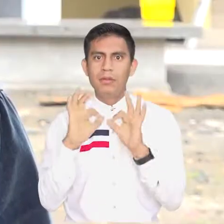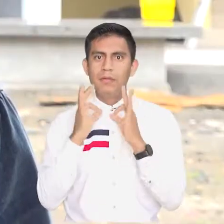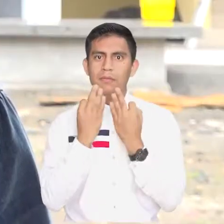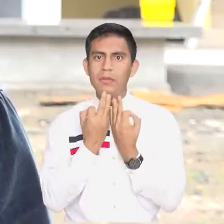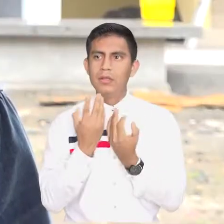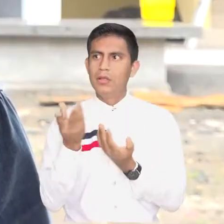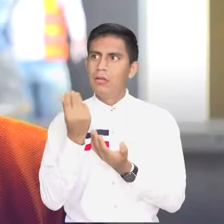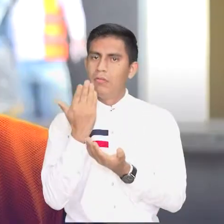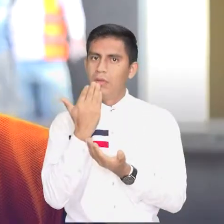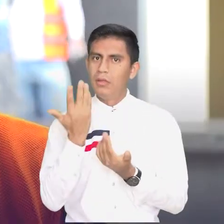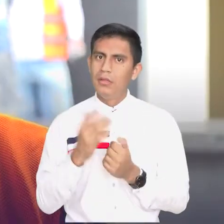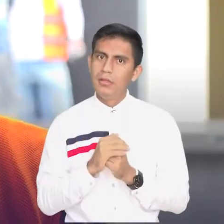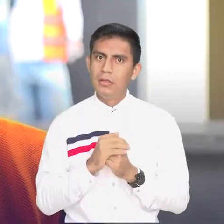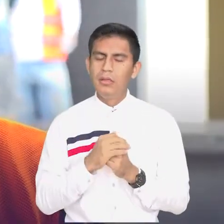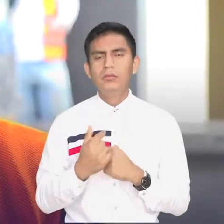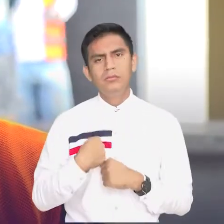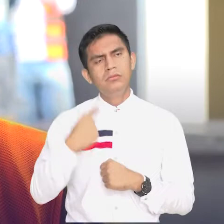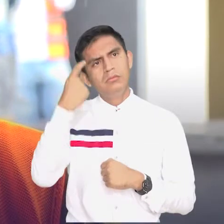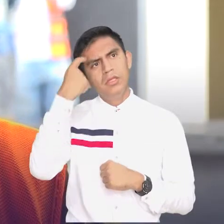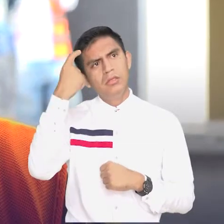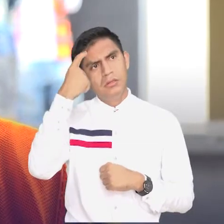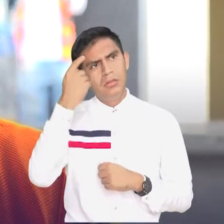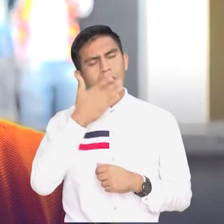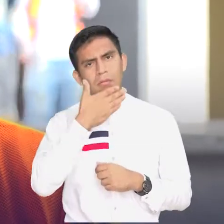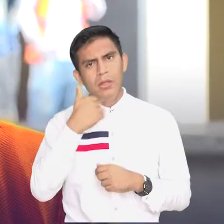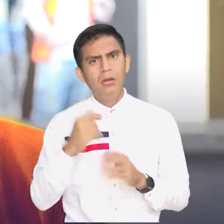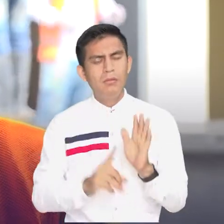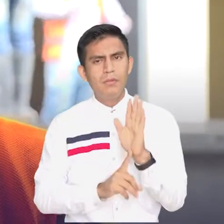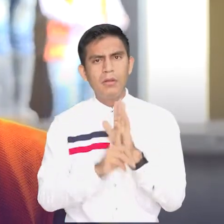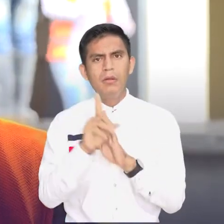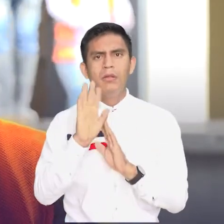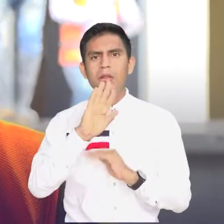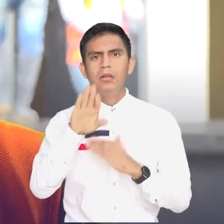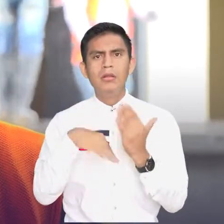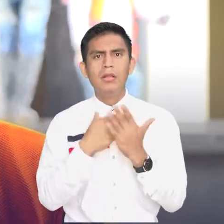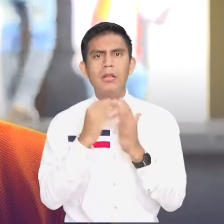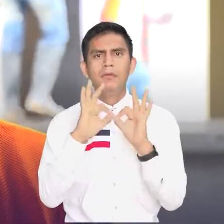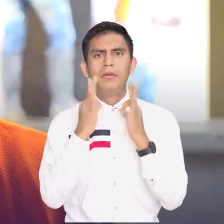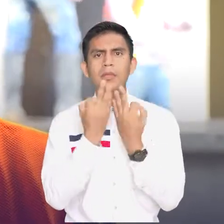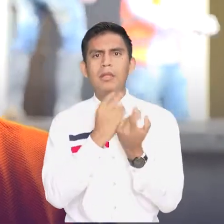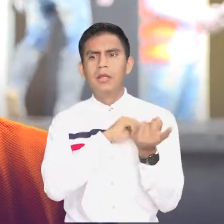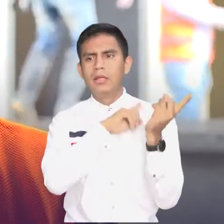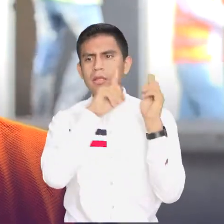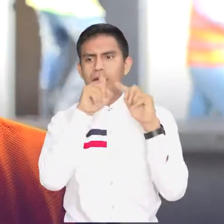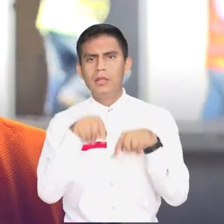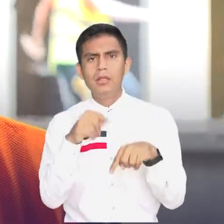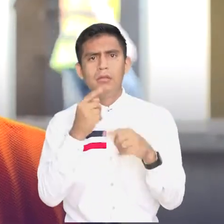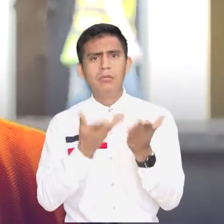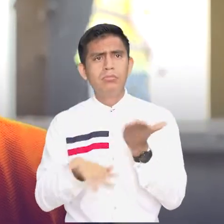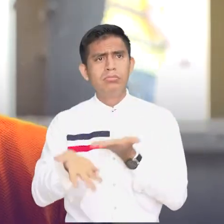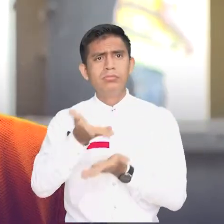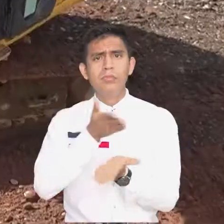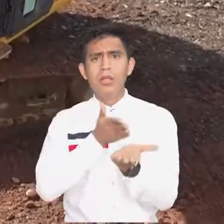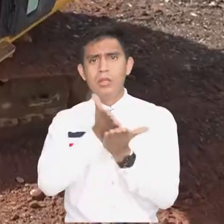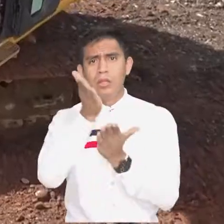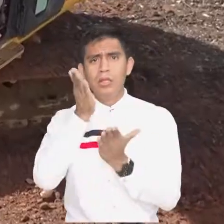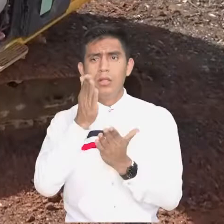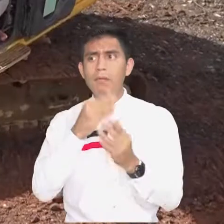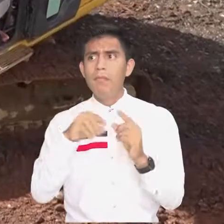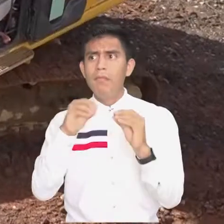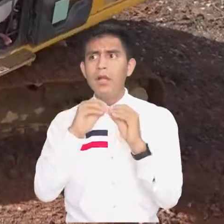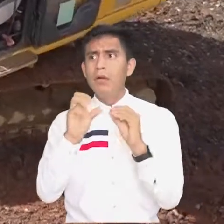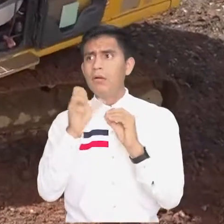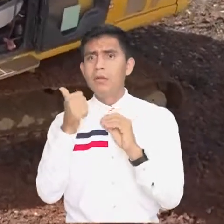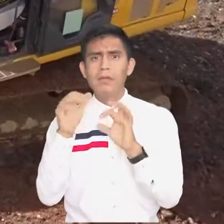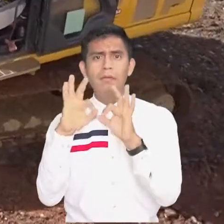para nuestros hogares. Yo creo que ha servido de mucho para todas las familias que estamos participando aquí de una forma directa. También ha